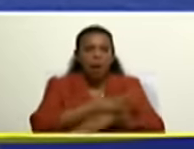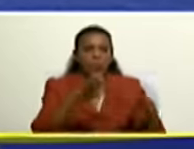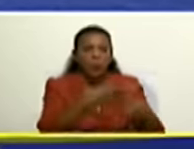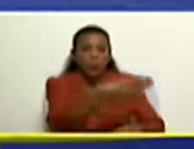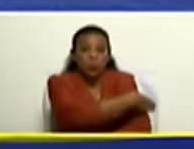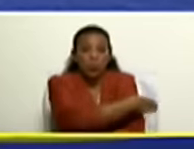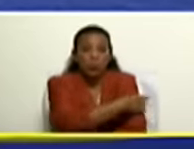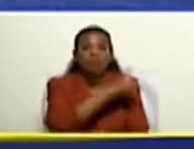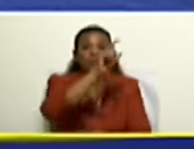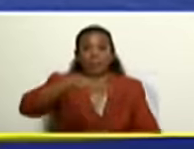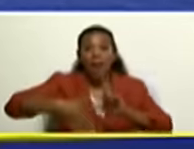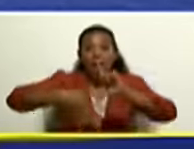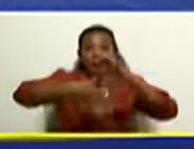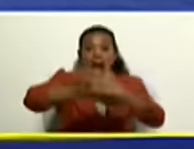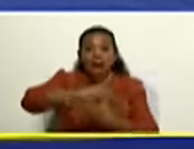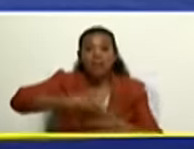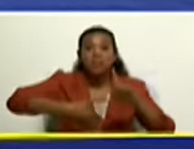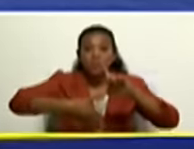venezolana y latinoamericana.